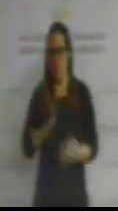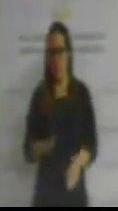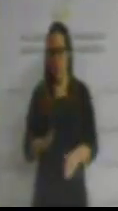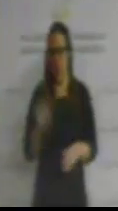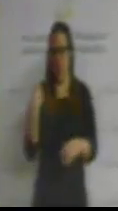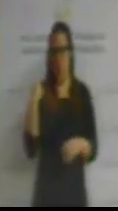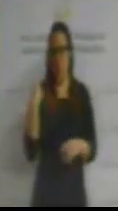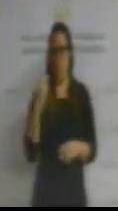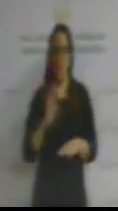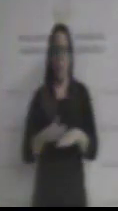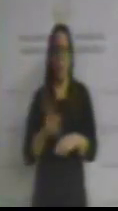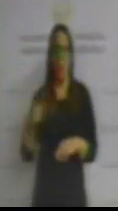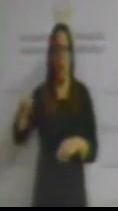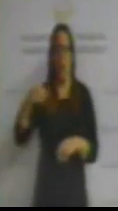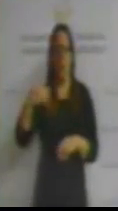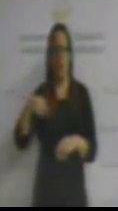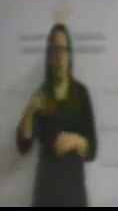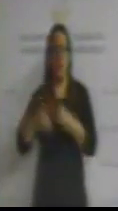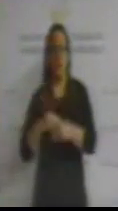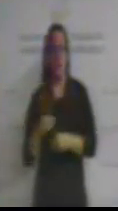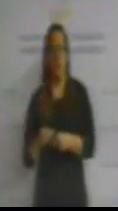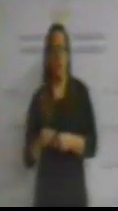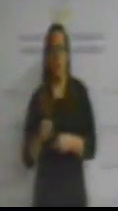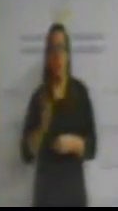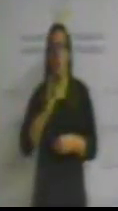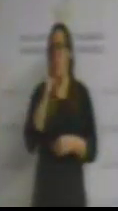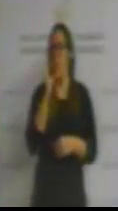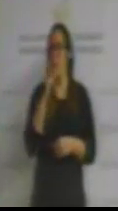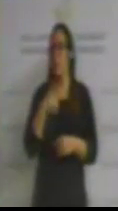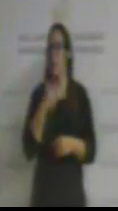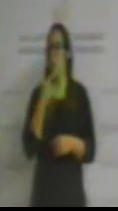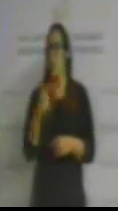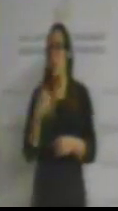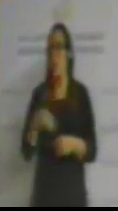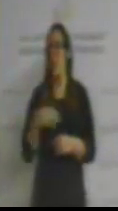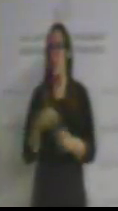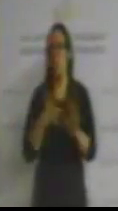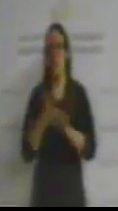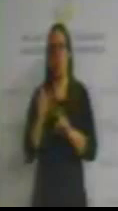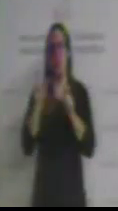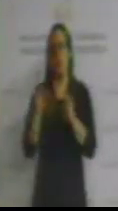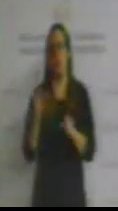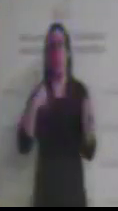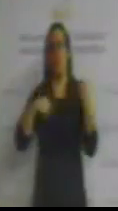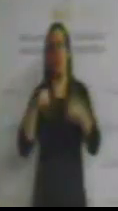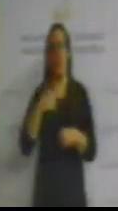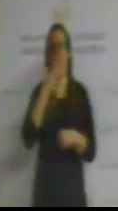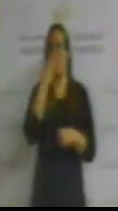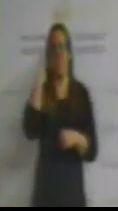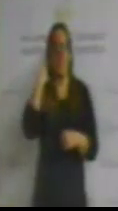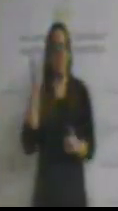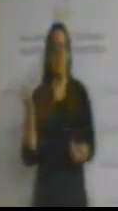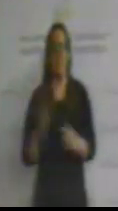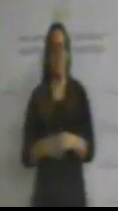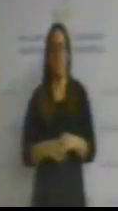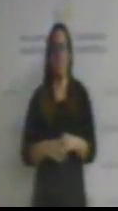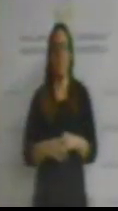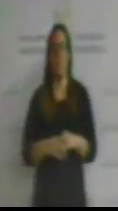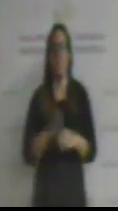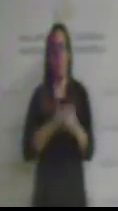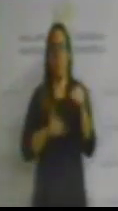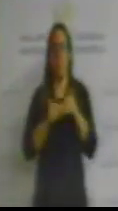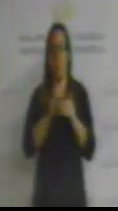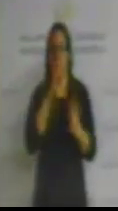esto, solo podré decirles que se trata de un ejercicio de cinismo. EH Bildu, señora Marcos,